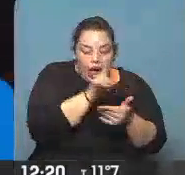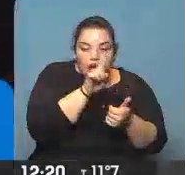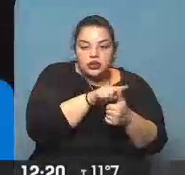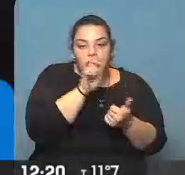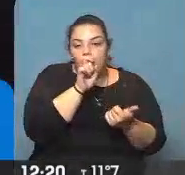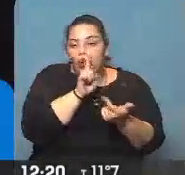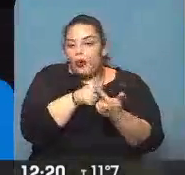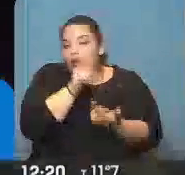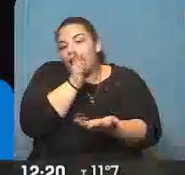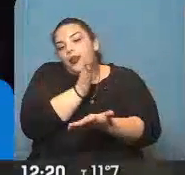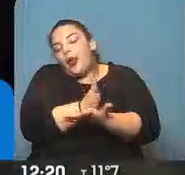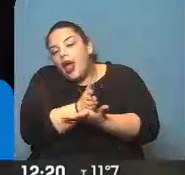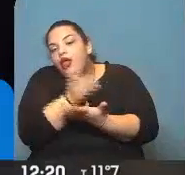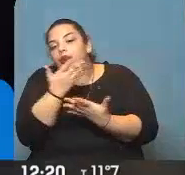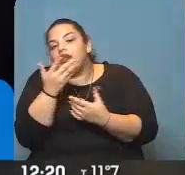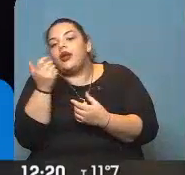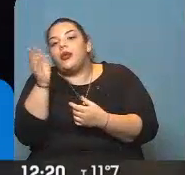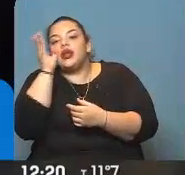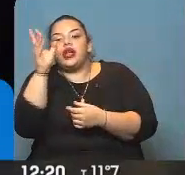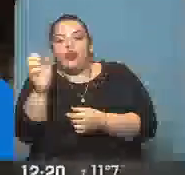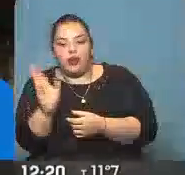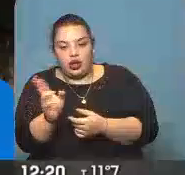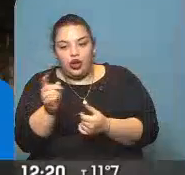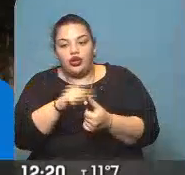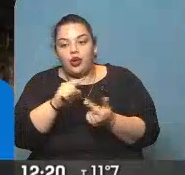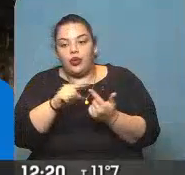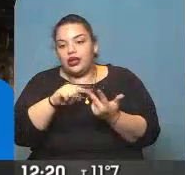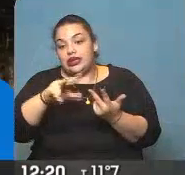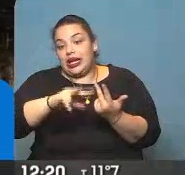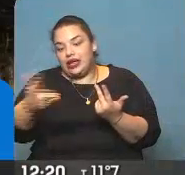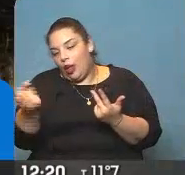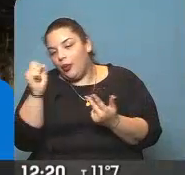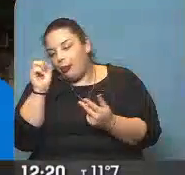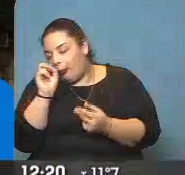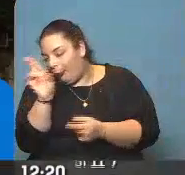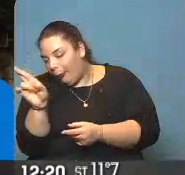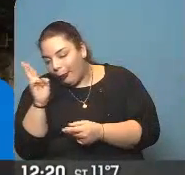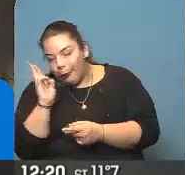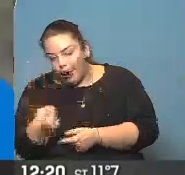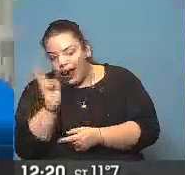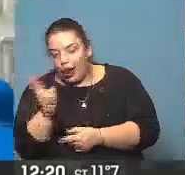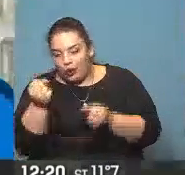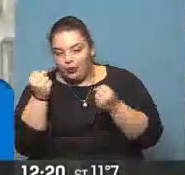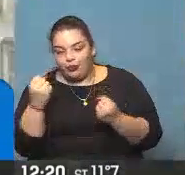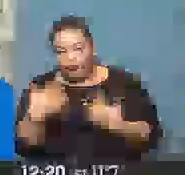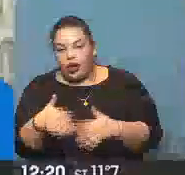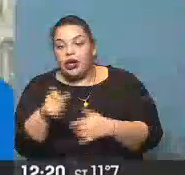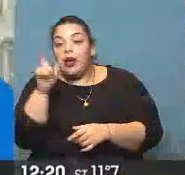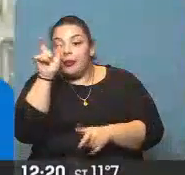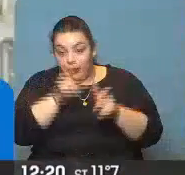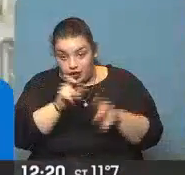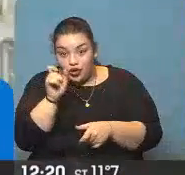enfermedad tomando solamente hormonoterapia era de alto riesgo la paciente de alto riesgo deben recibir